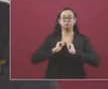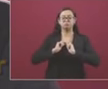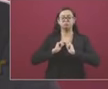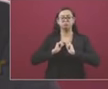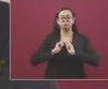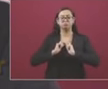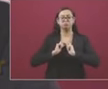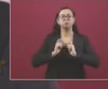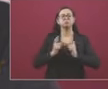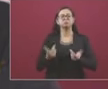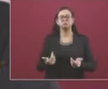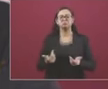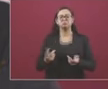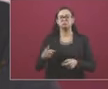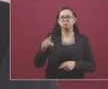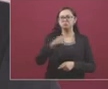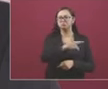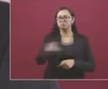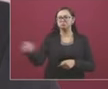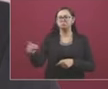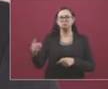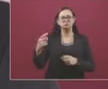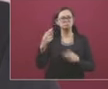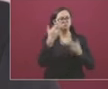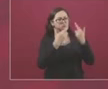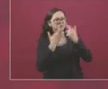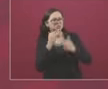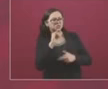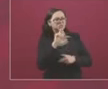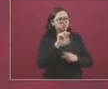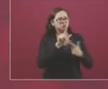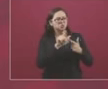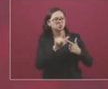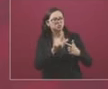a la revocación de mandato